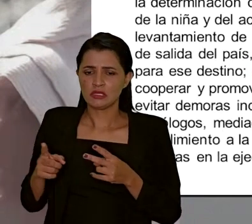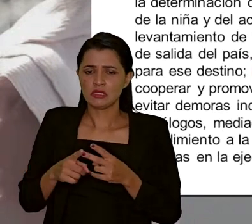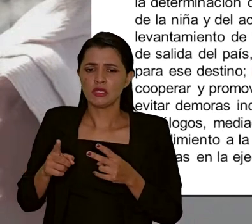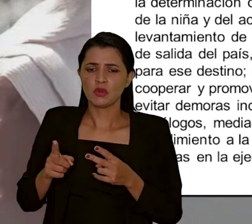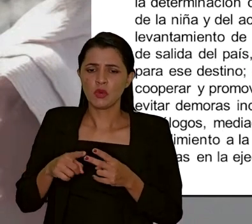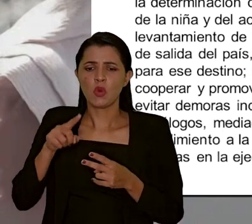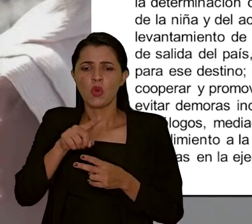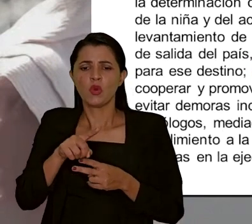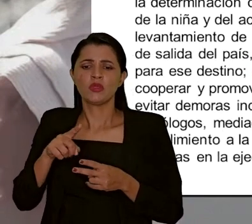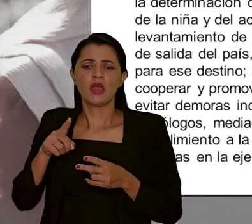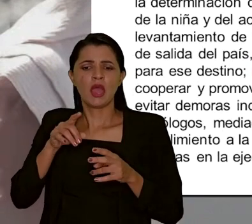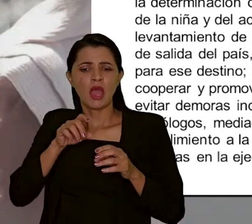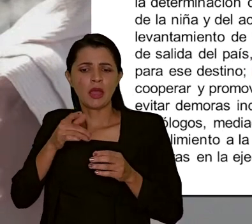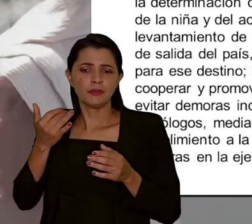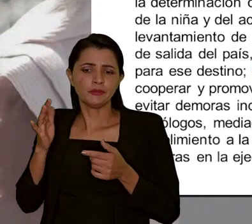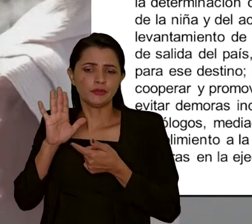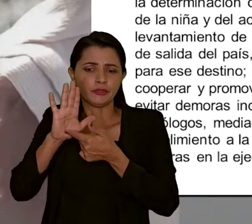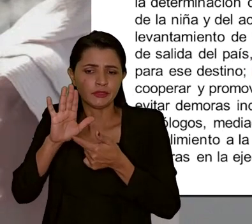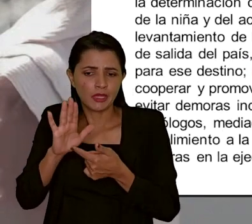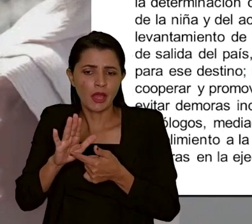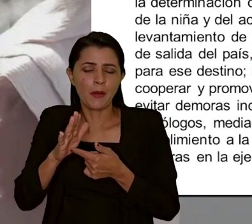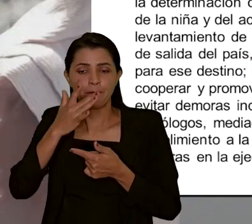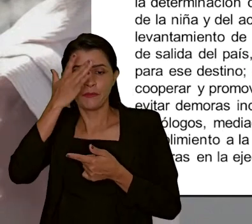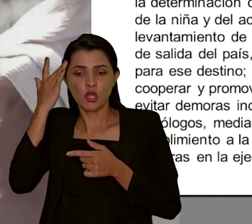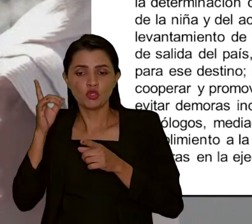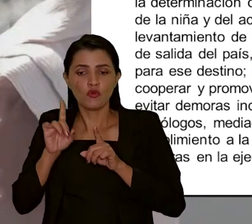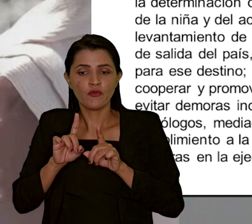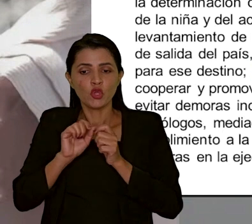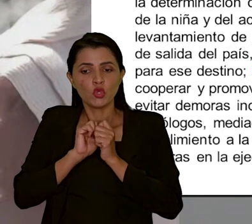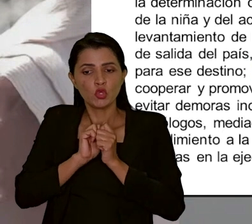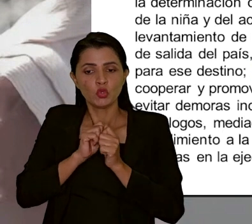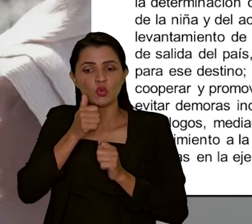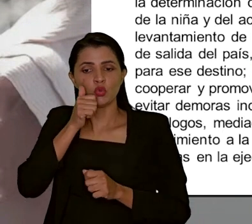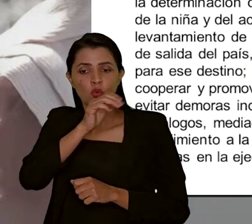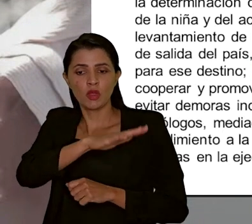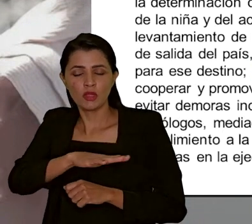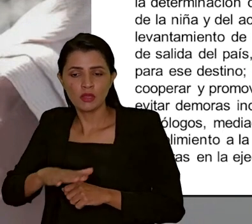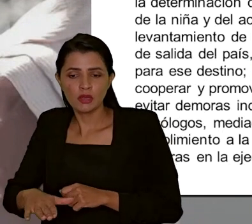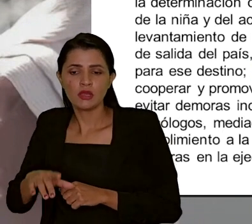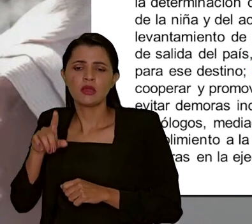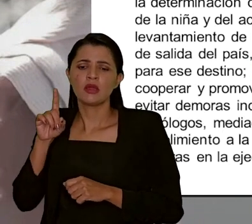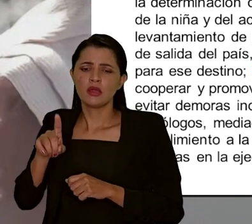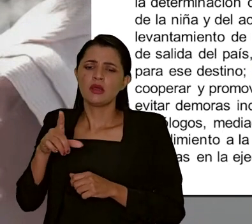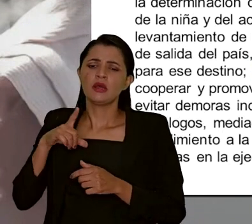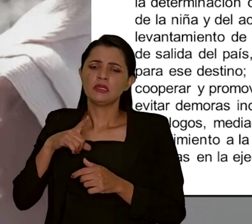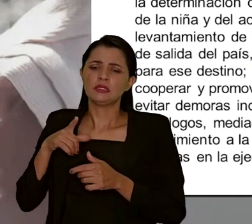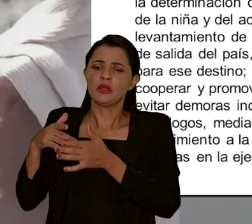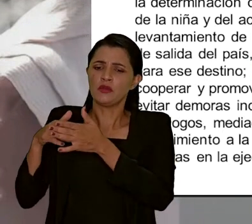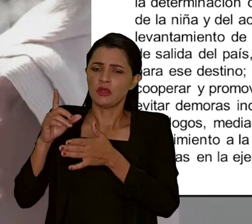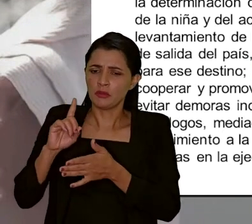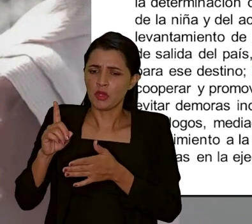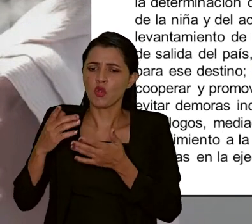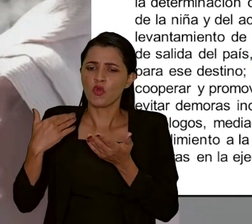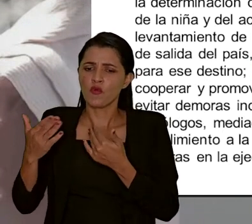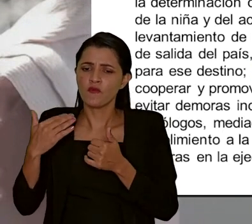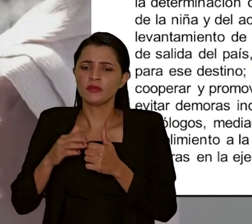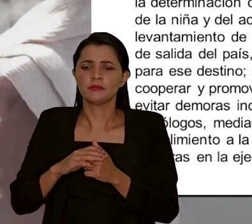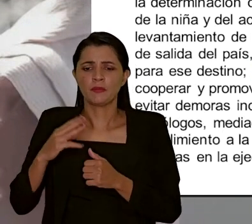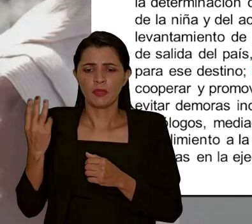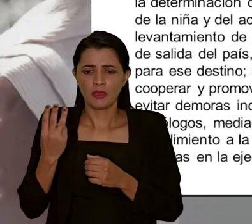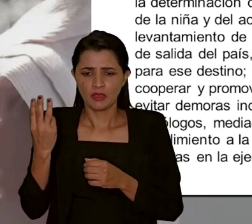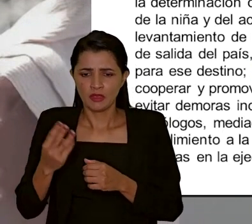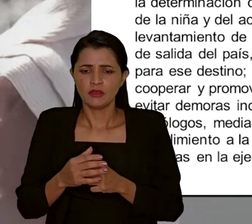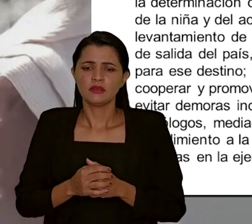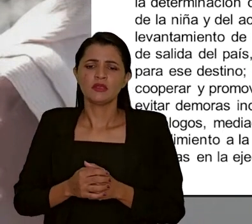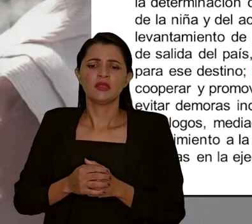que acompañará a la niña sin que ello se convierta en un obstáculo para el regreso. Tercero, la determinación de quién